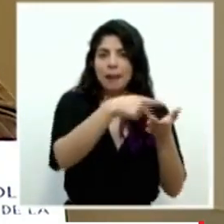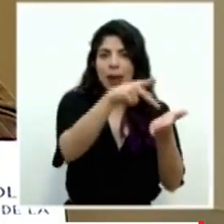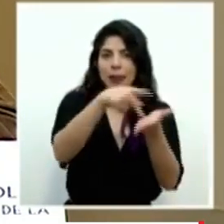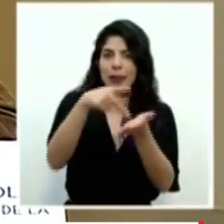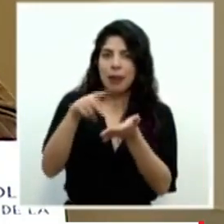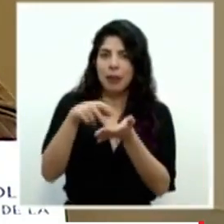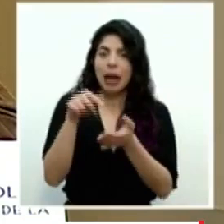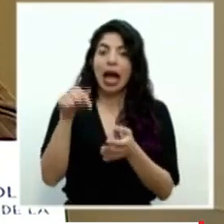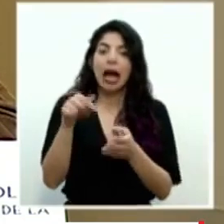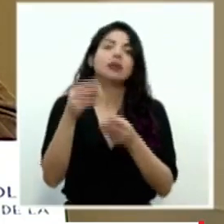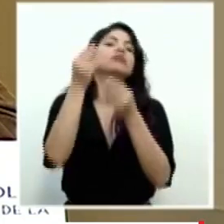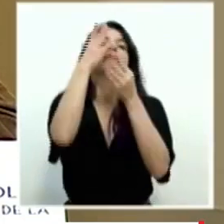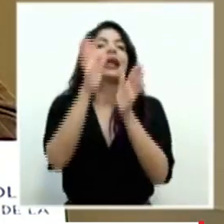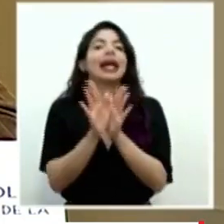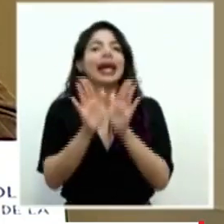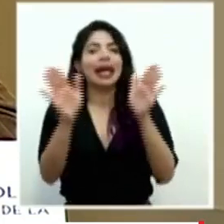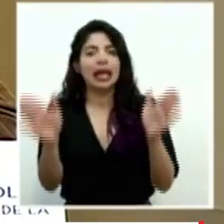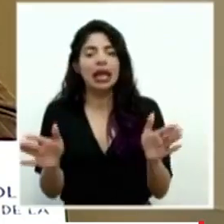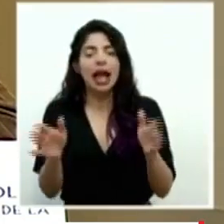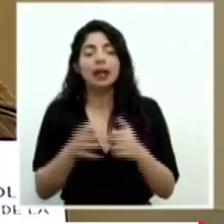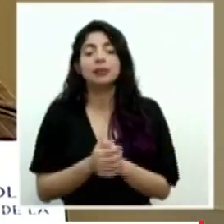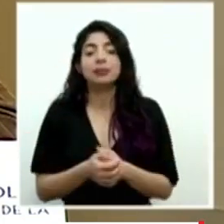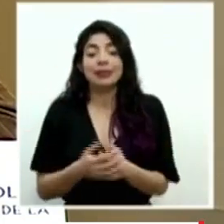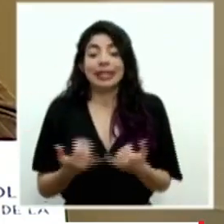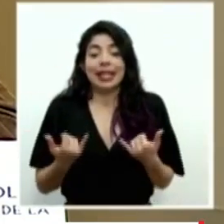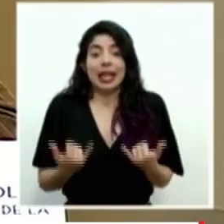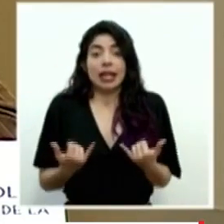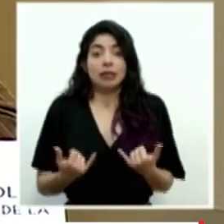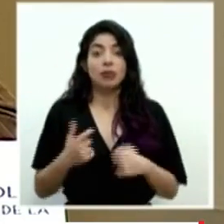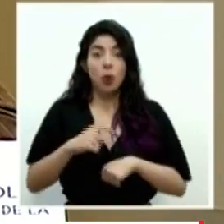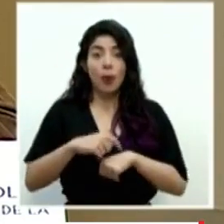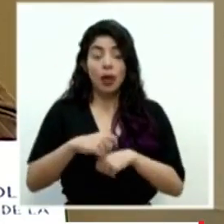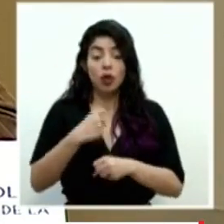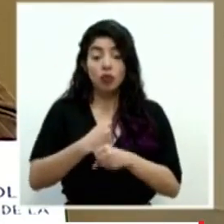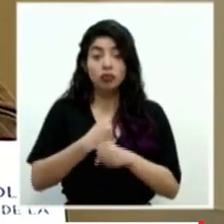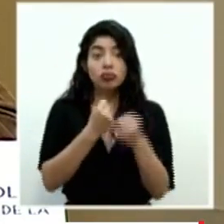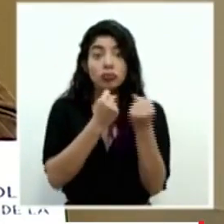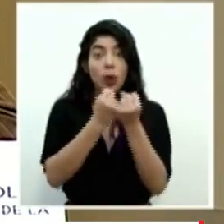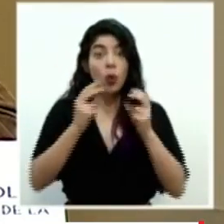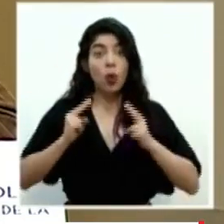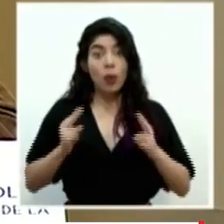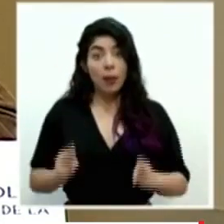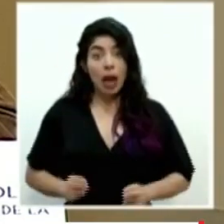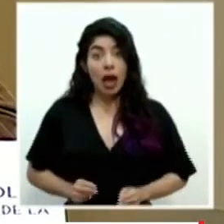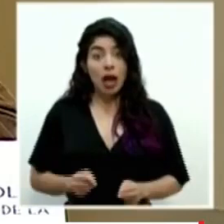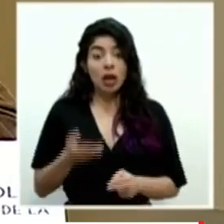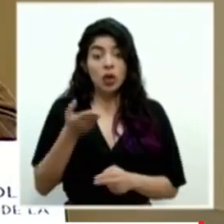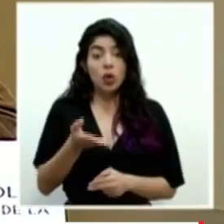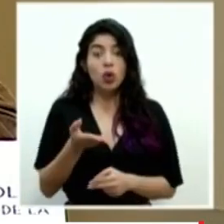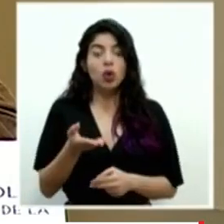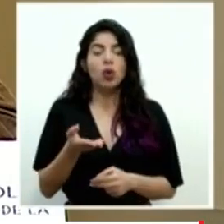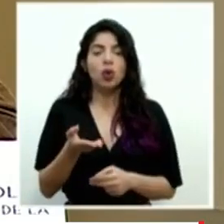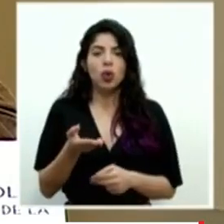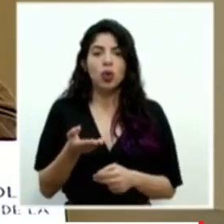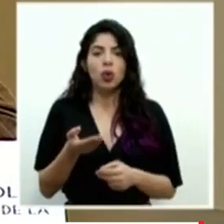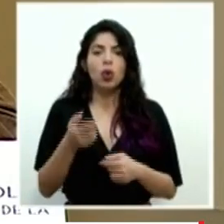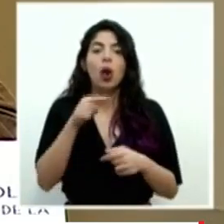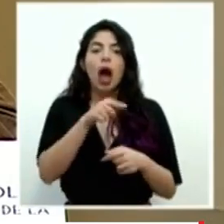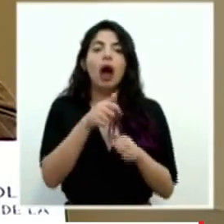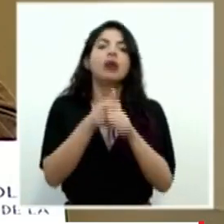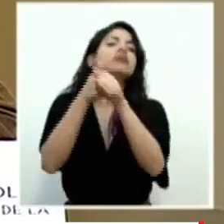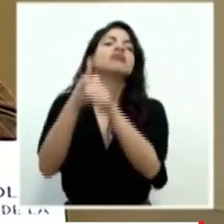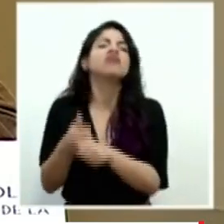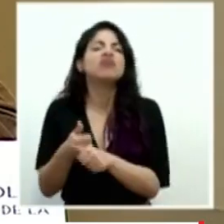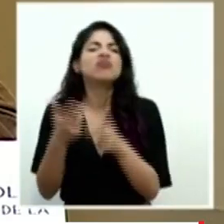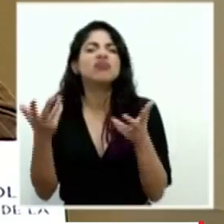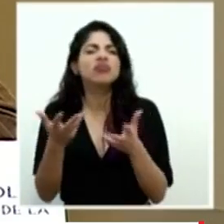ese es el reporte en términos generales. En este momento, el operativo de asistencia humanitaria se está circunscribiendo